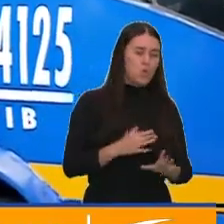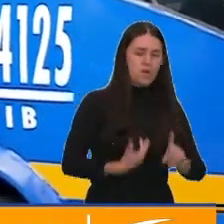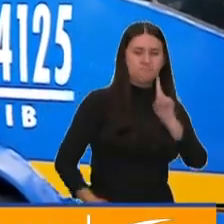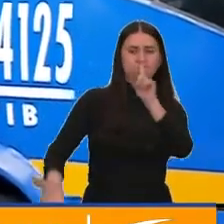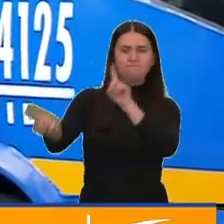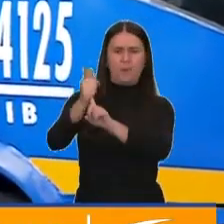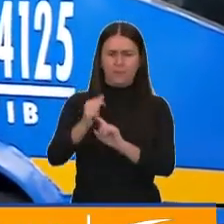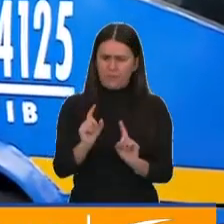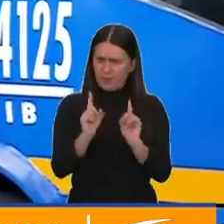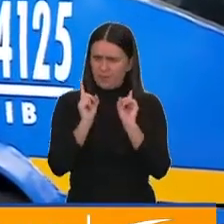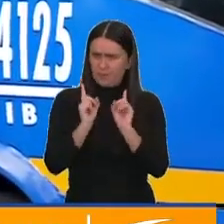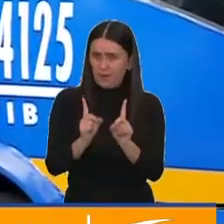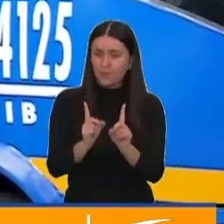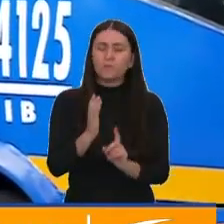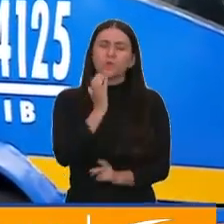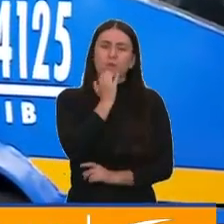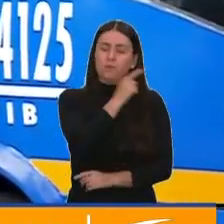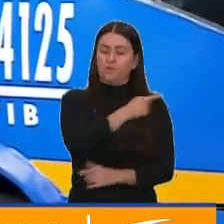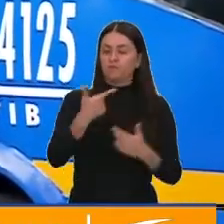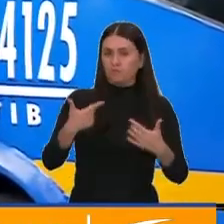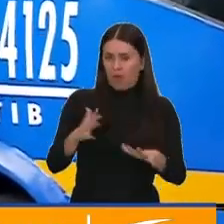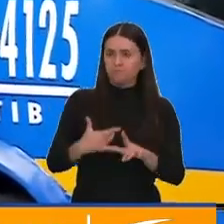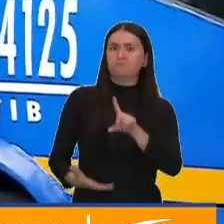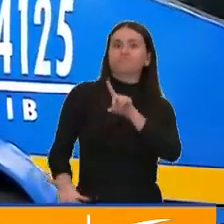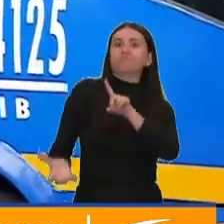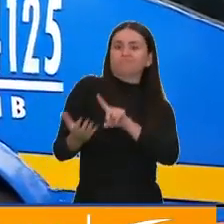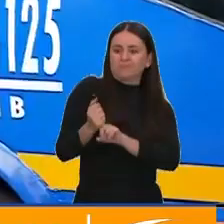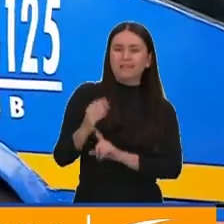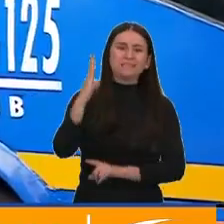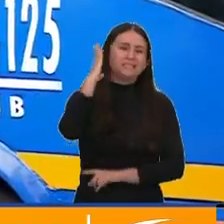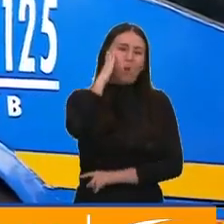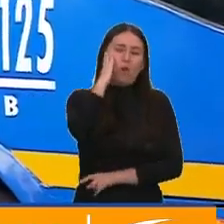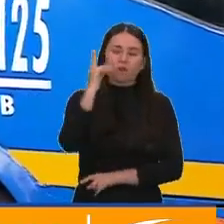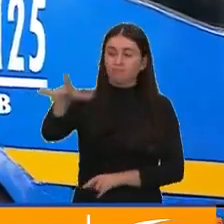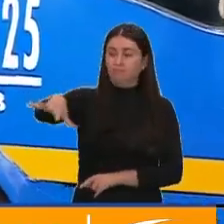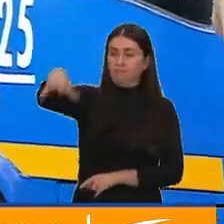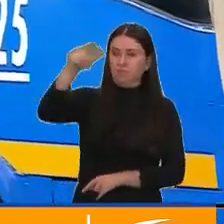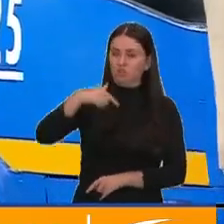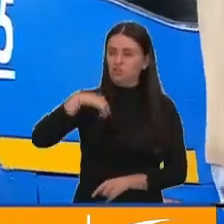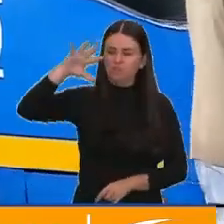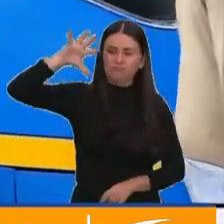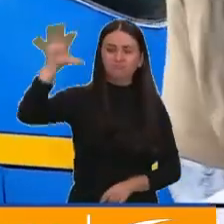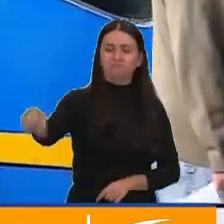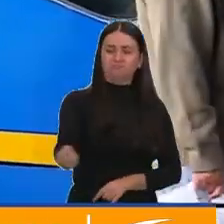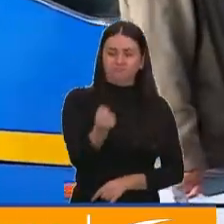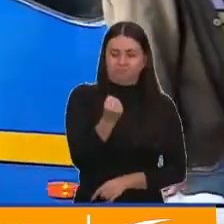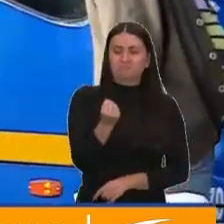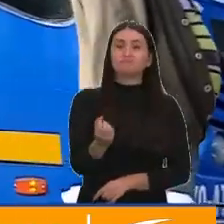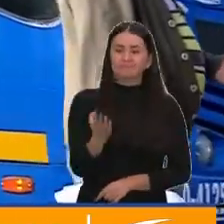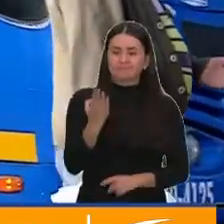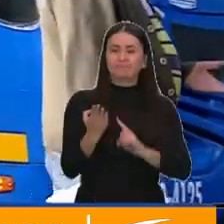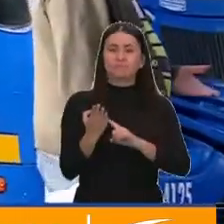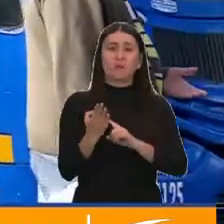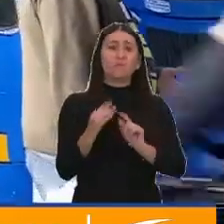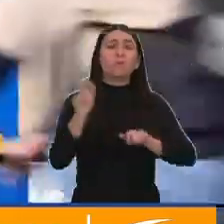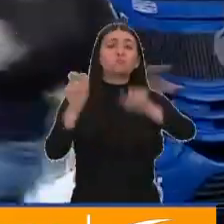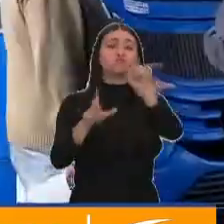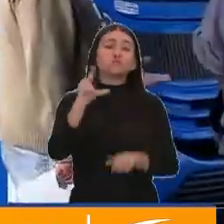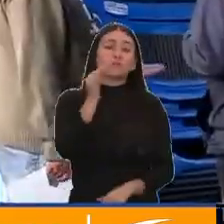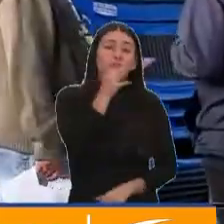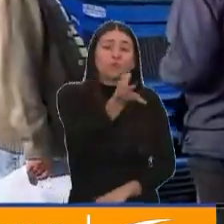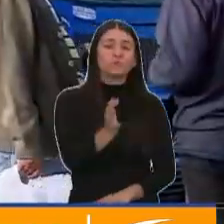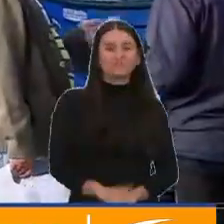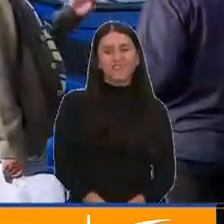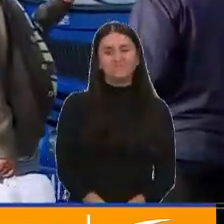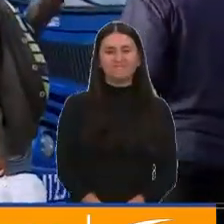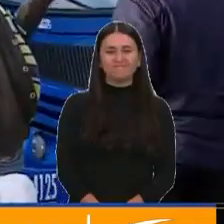una vez ustedes recuperan ese elemento como el celular que cogen al delincuente en flagrancia, la gente no denuncia. Así es,